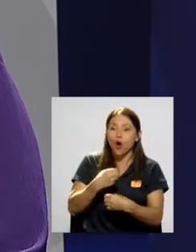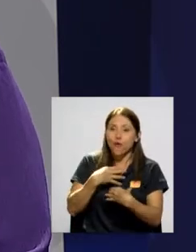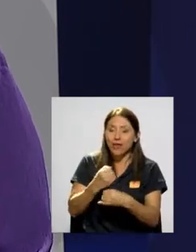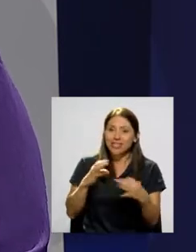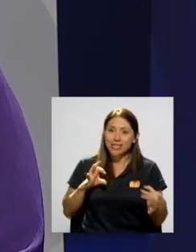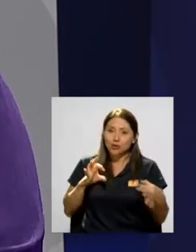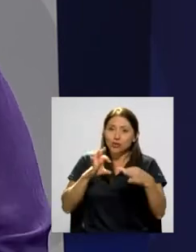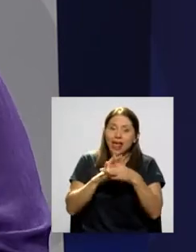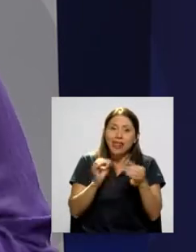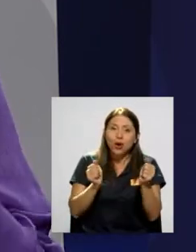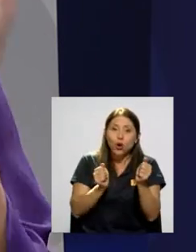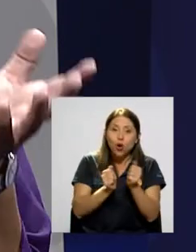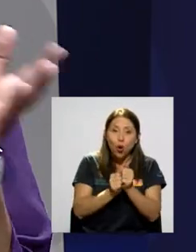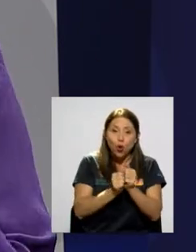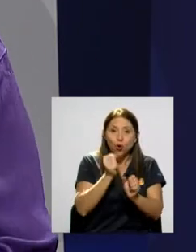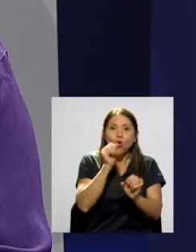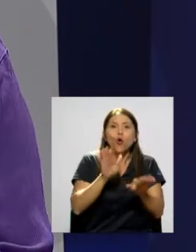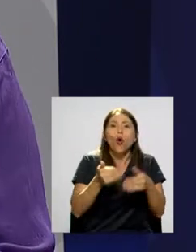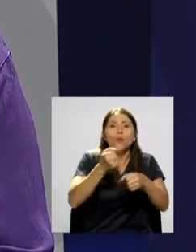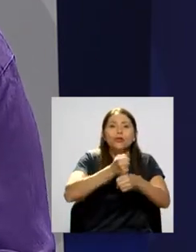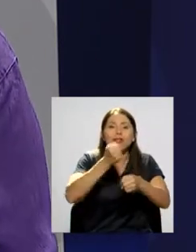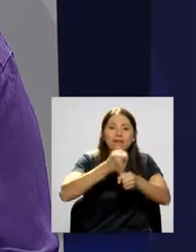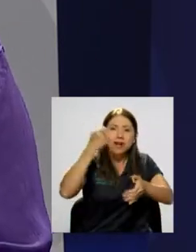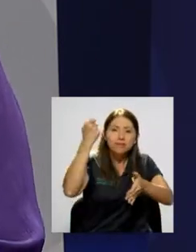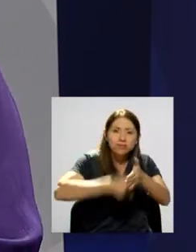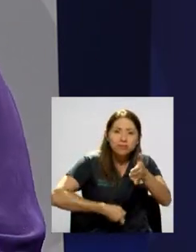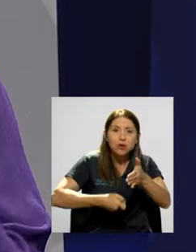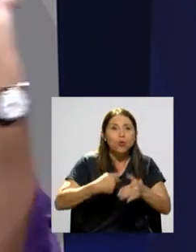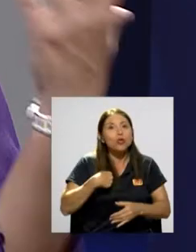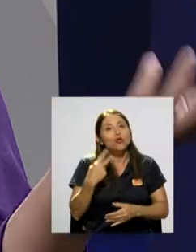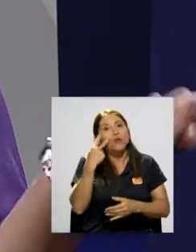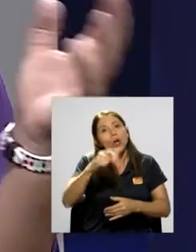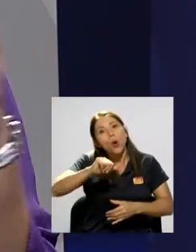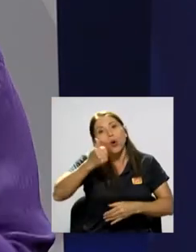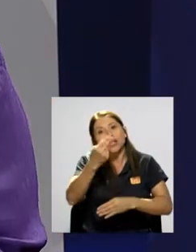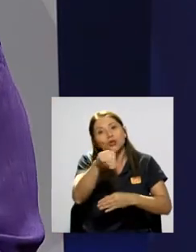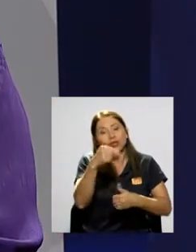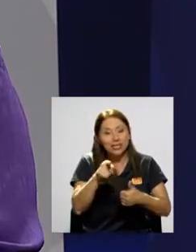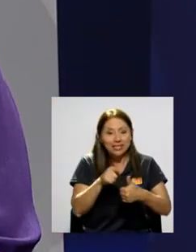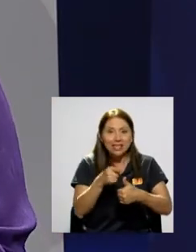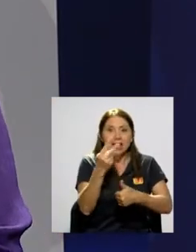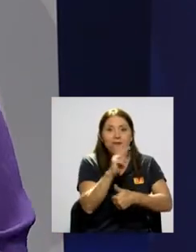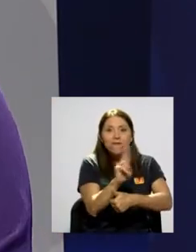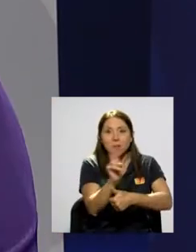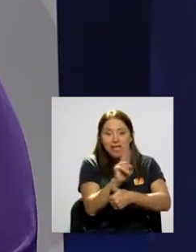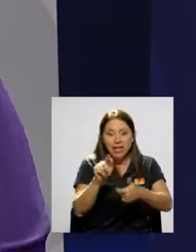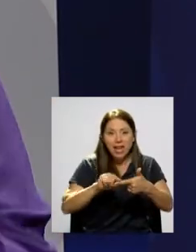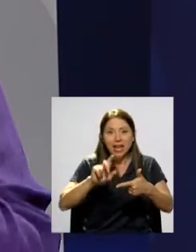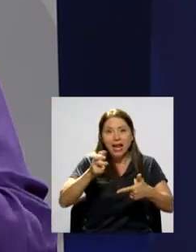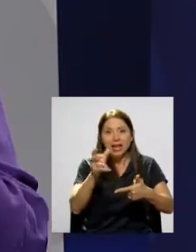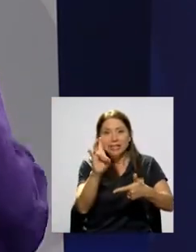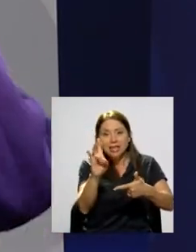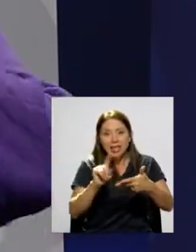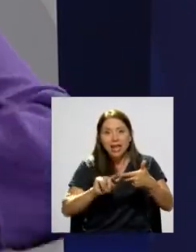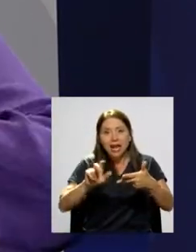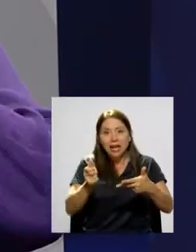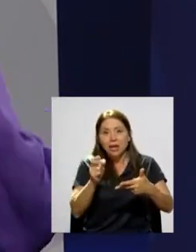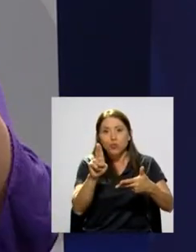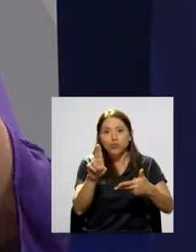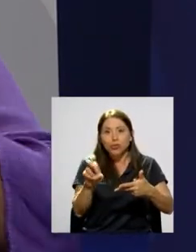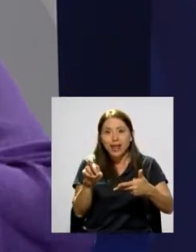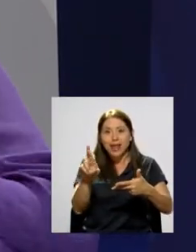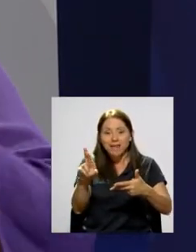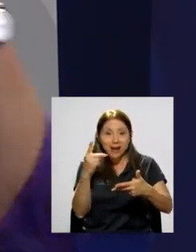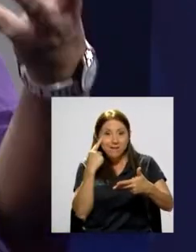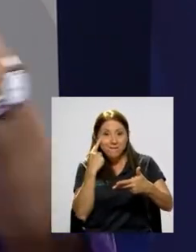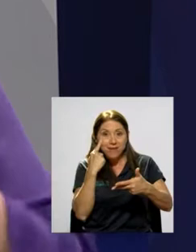de rigurosidad y de cuánto. Cuando yo veo otras noticias, cuando yo veo Telenoticias, cuando yo veo Repretel, cuando yo veo Canal UCR, veo que algunos de